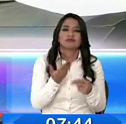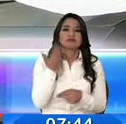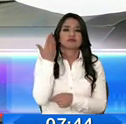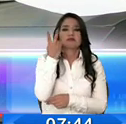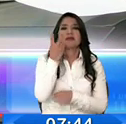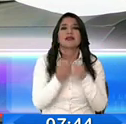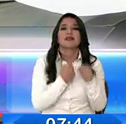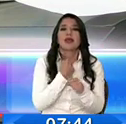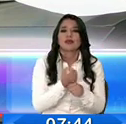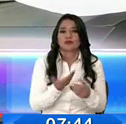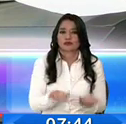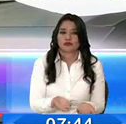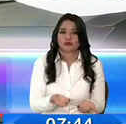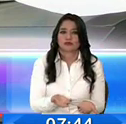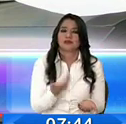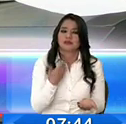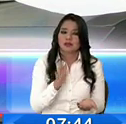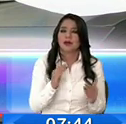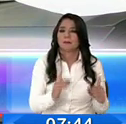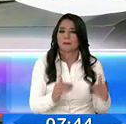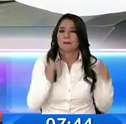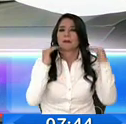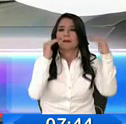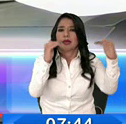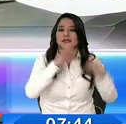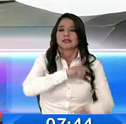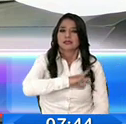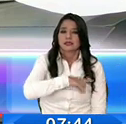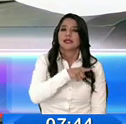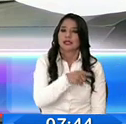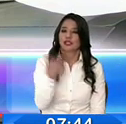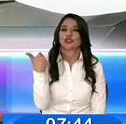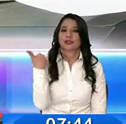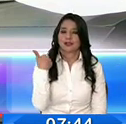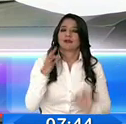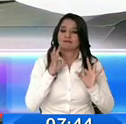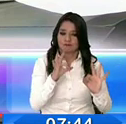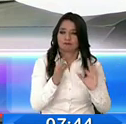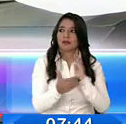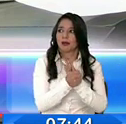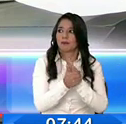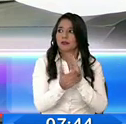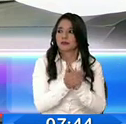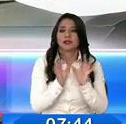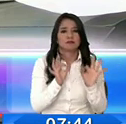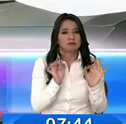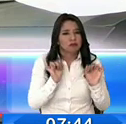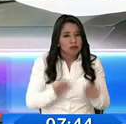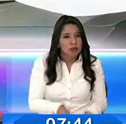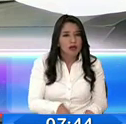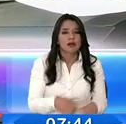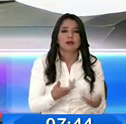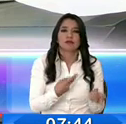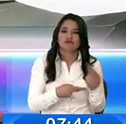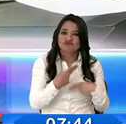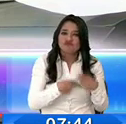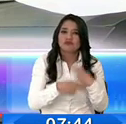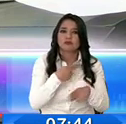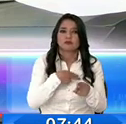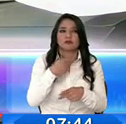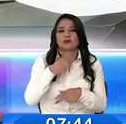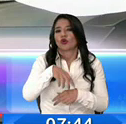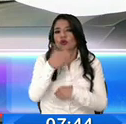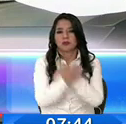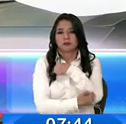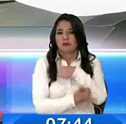20 años entonces obviamente ellos sí tienen una capacidad de absorber el comercio de darle el